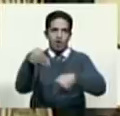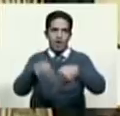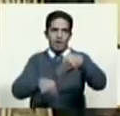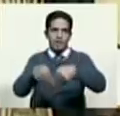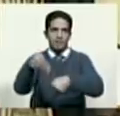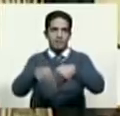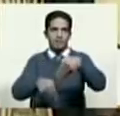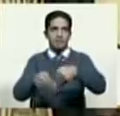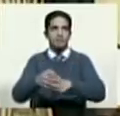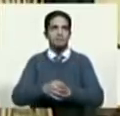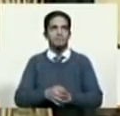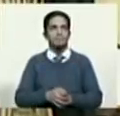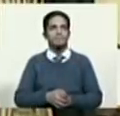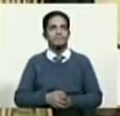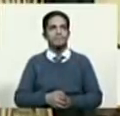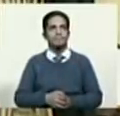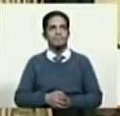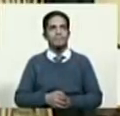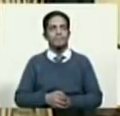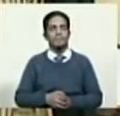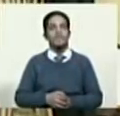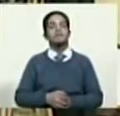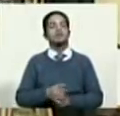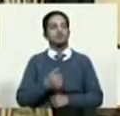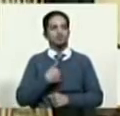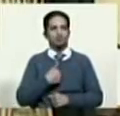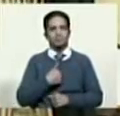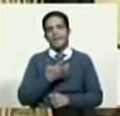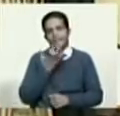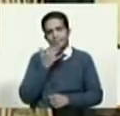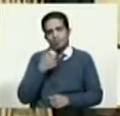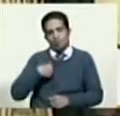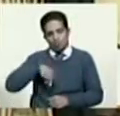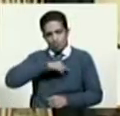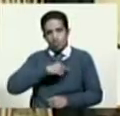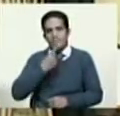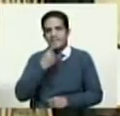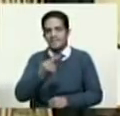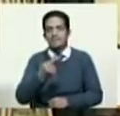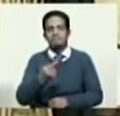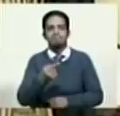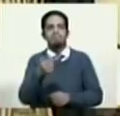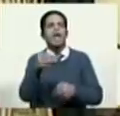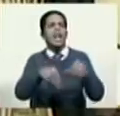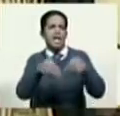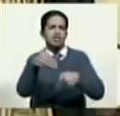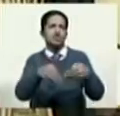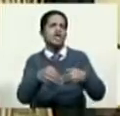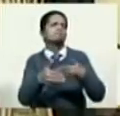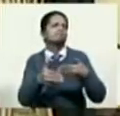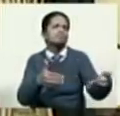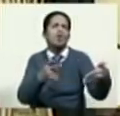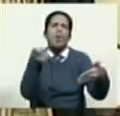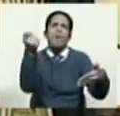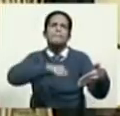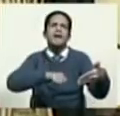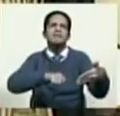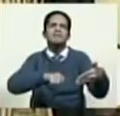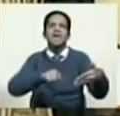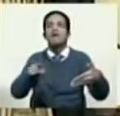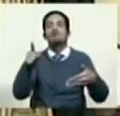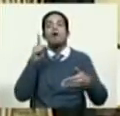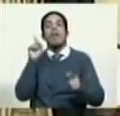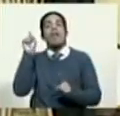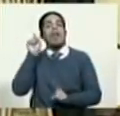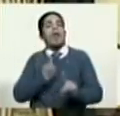Si nosotros dijéramos, vamos a elecciones en 30 días, ellos inventarían mil cosas para no ir, como lo hicieron en